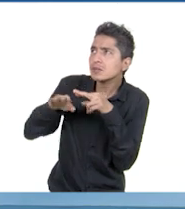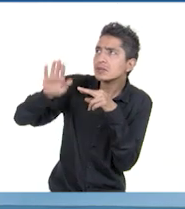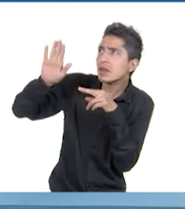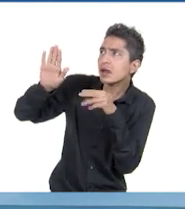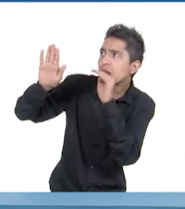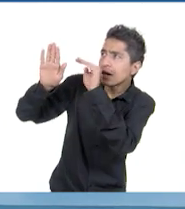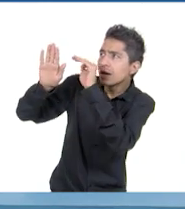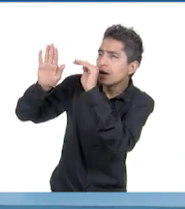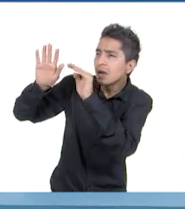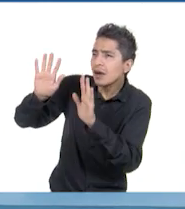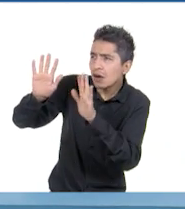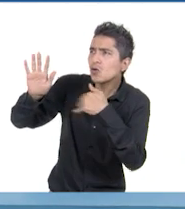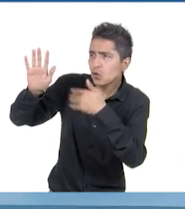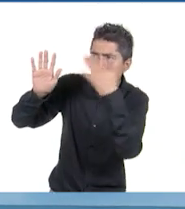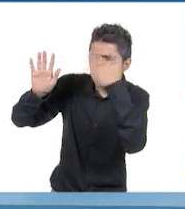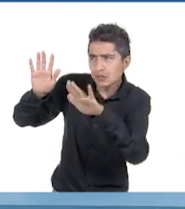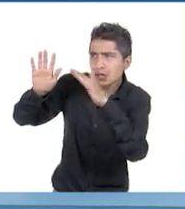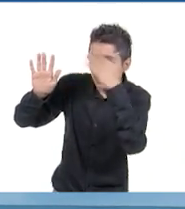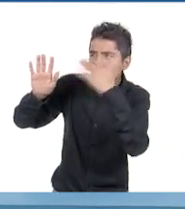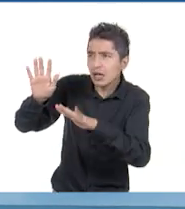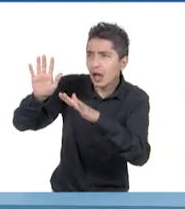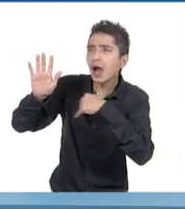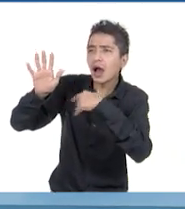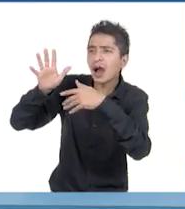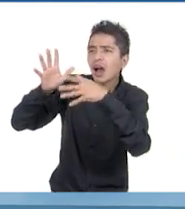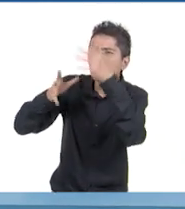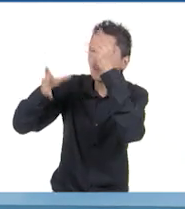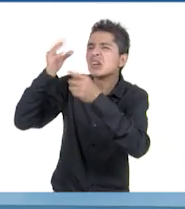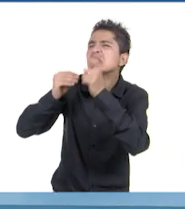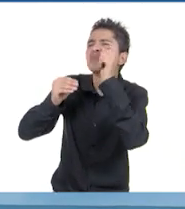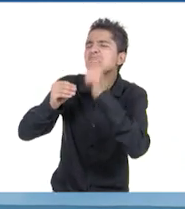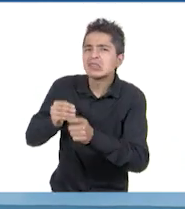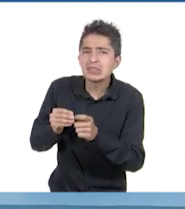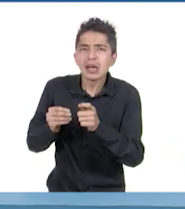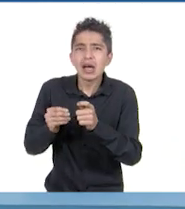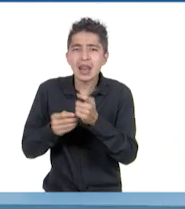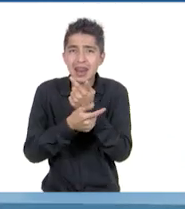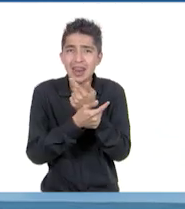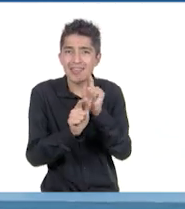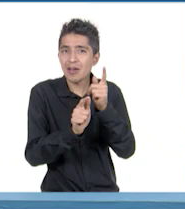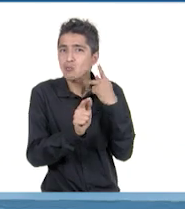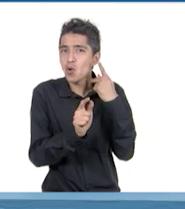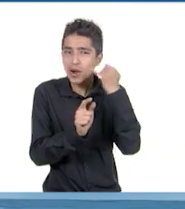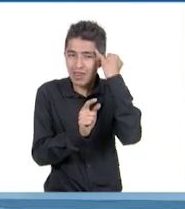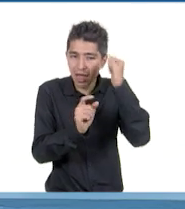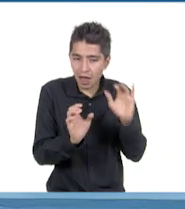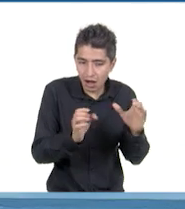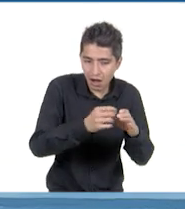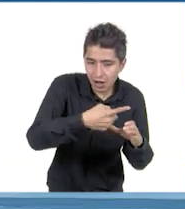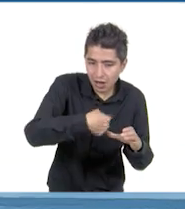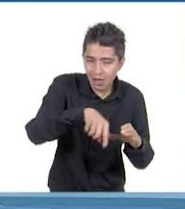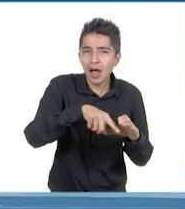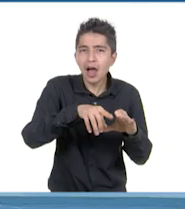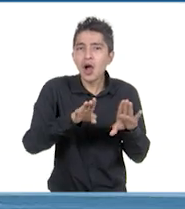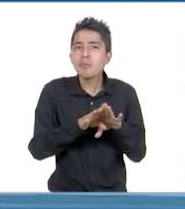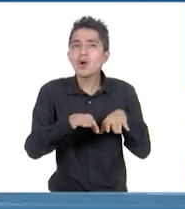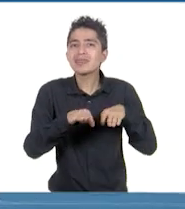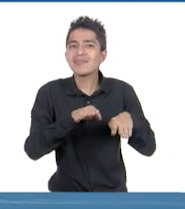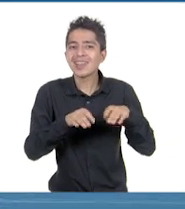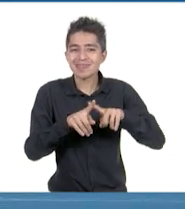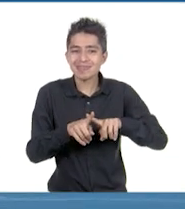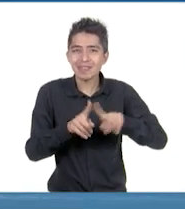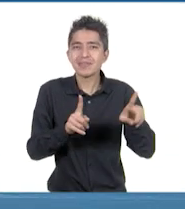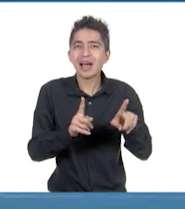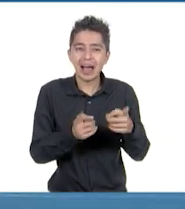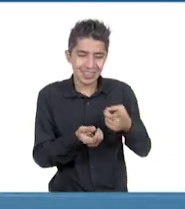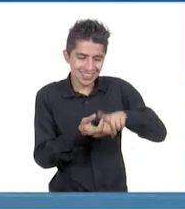Maestra, y yo sé, aprendimos que los principios liberales fueron asumidos de distinta manera por